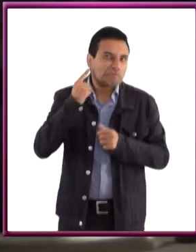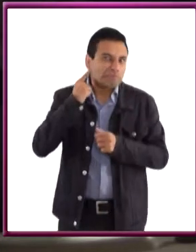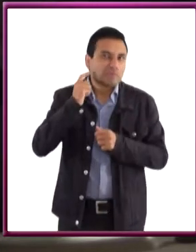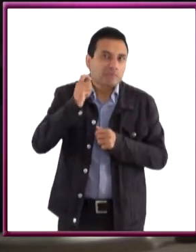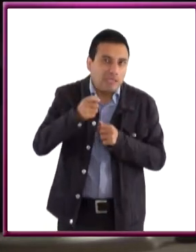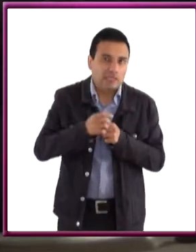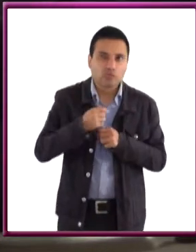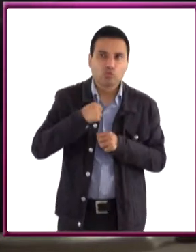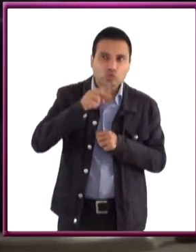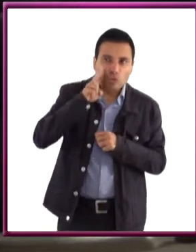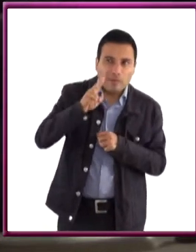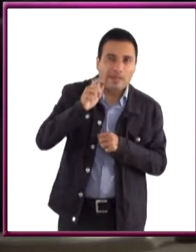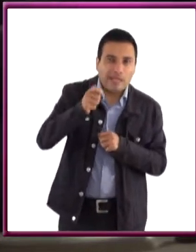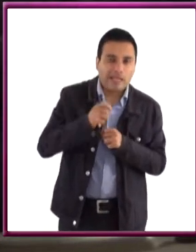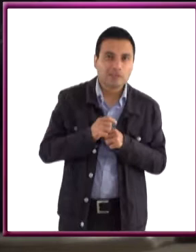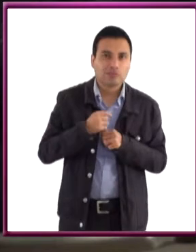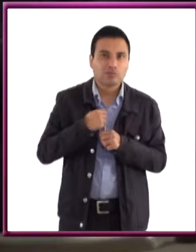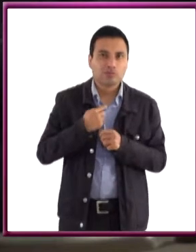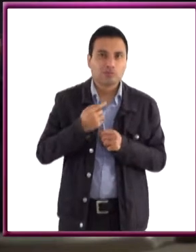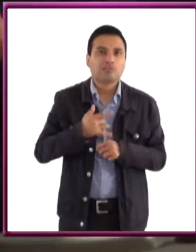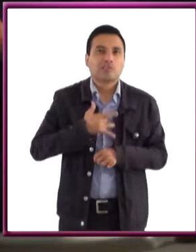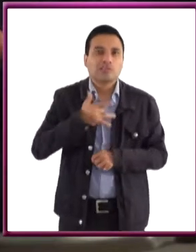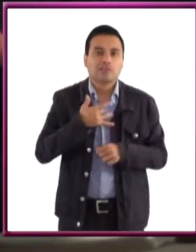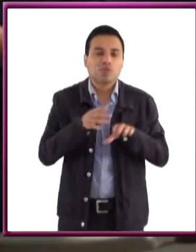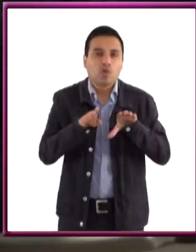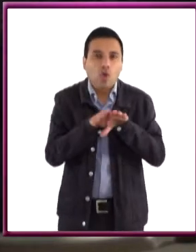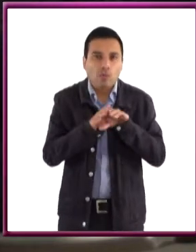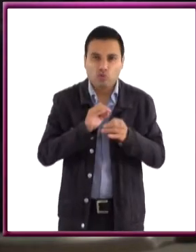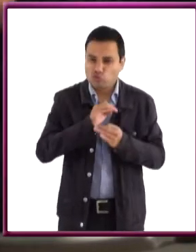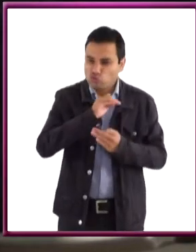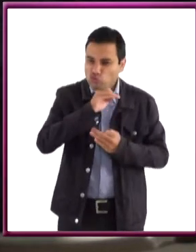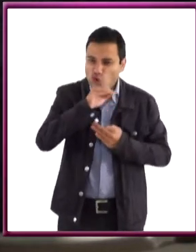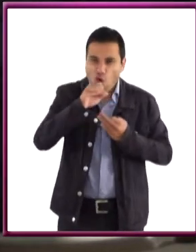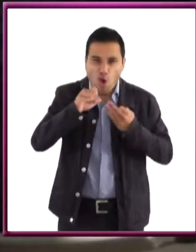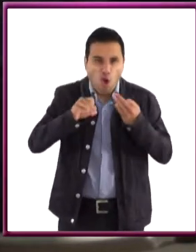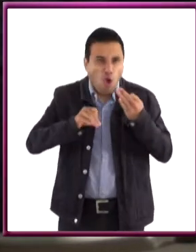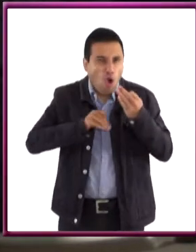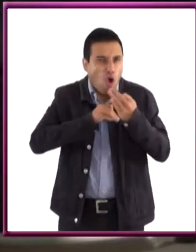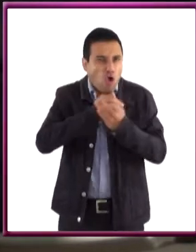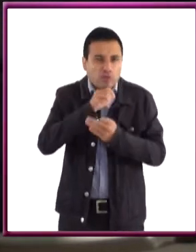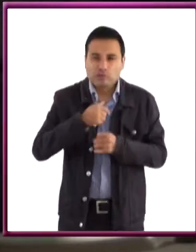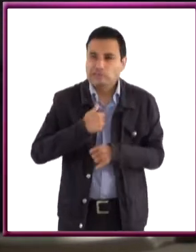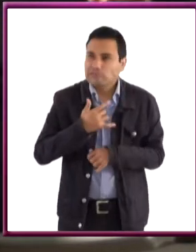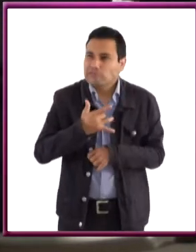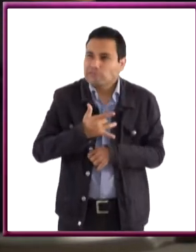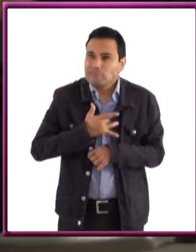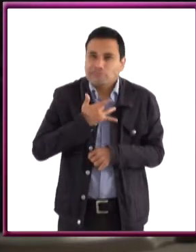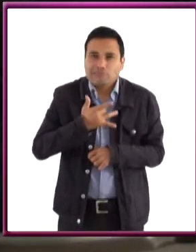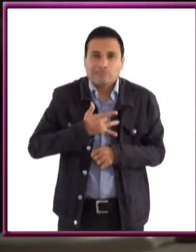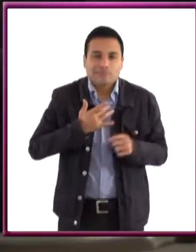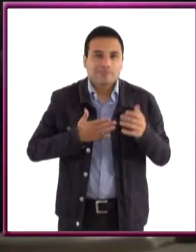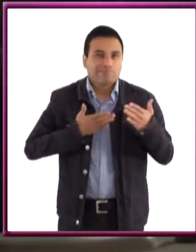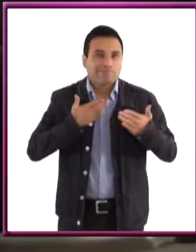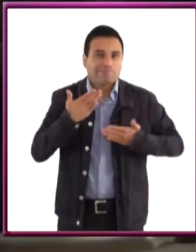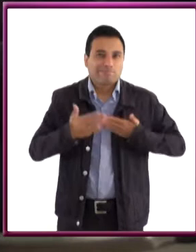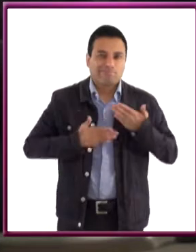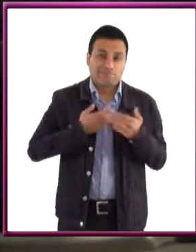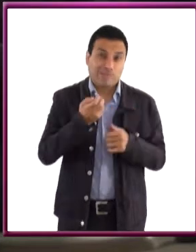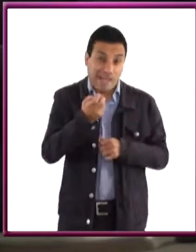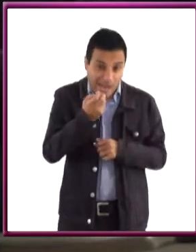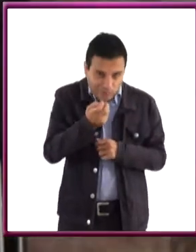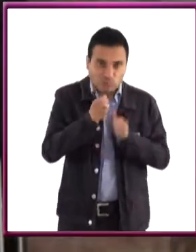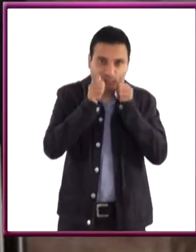estoy escuchando, qué estoy oliendo, qué estoy sintiendo. A lo mejor está lloviendo y estoy disfrutando las gotas de lluvia,